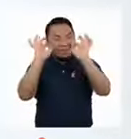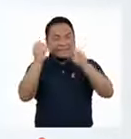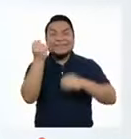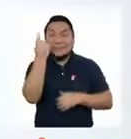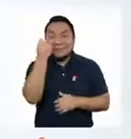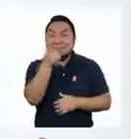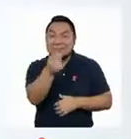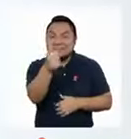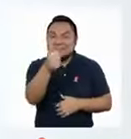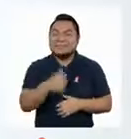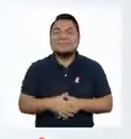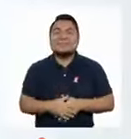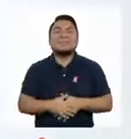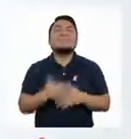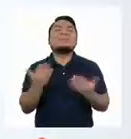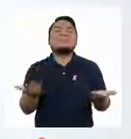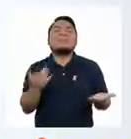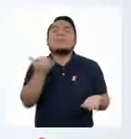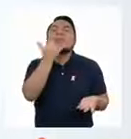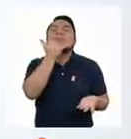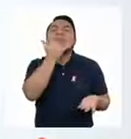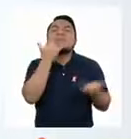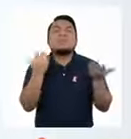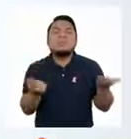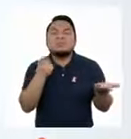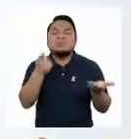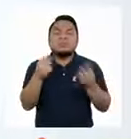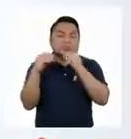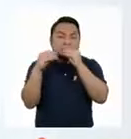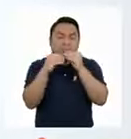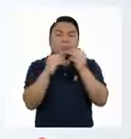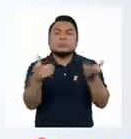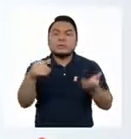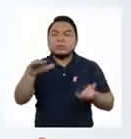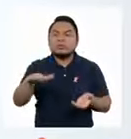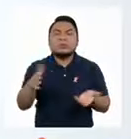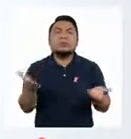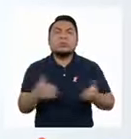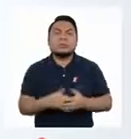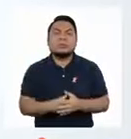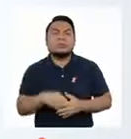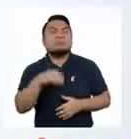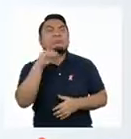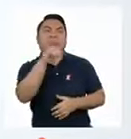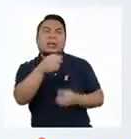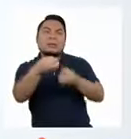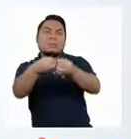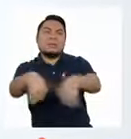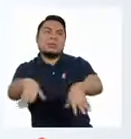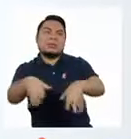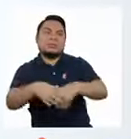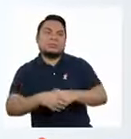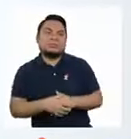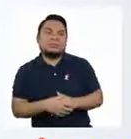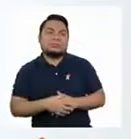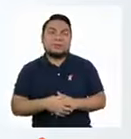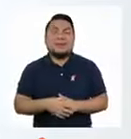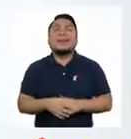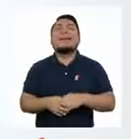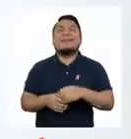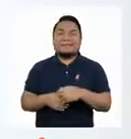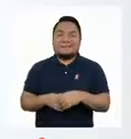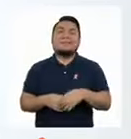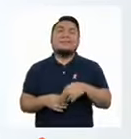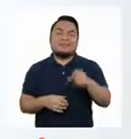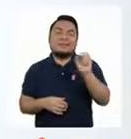¡Excelente! ¿Qué pasó con el Siku de Guillermo? ¡Se había perdido!